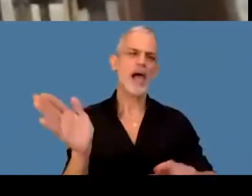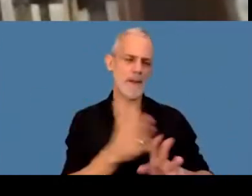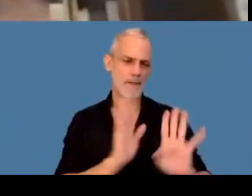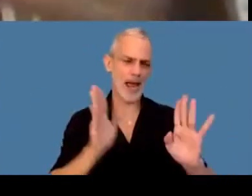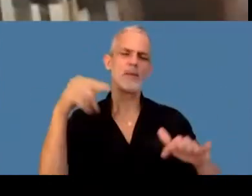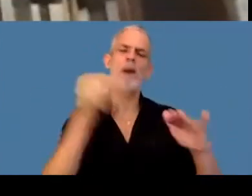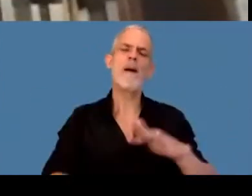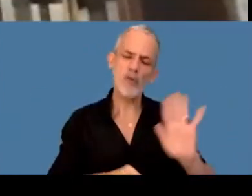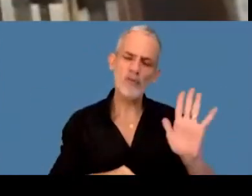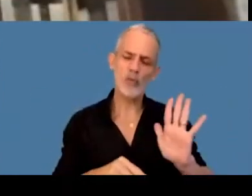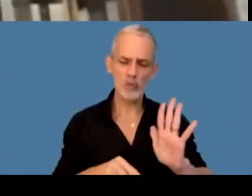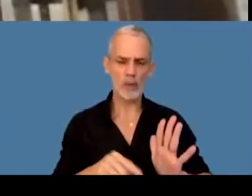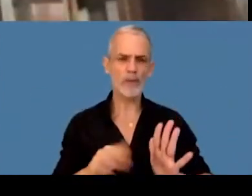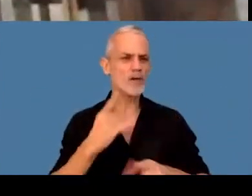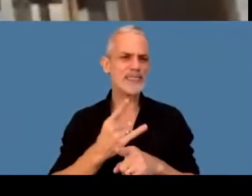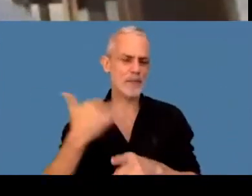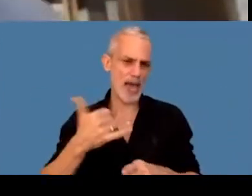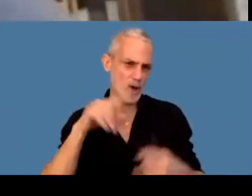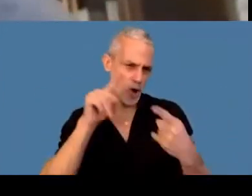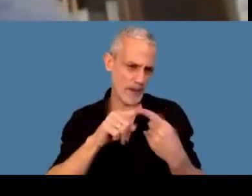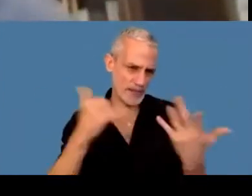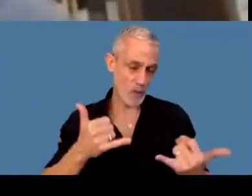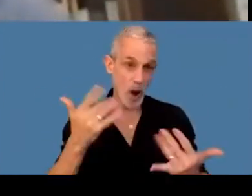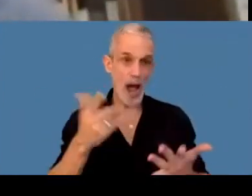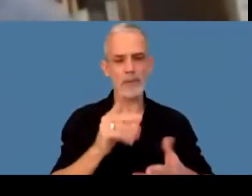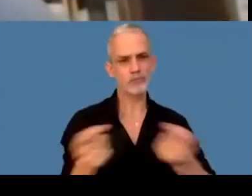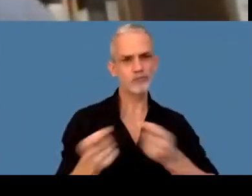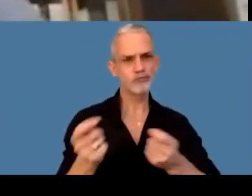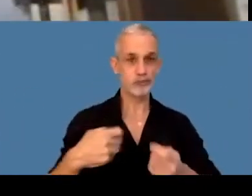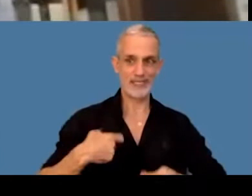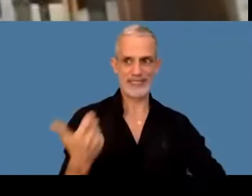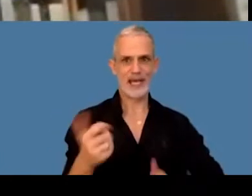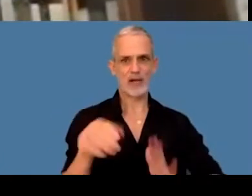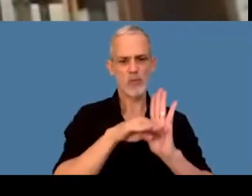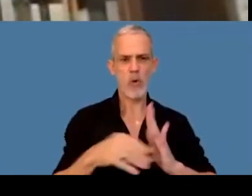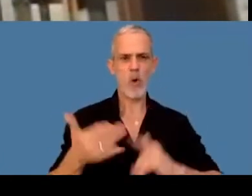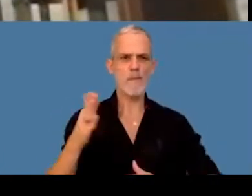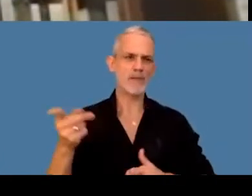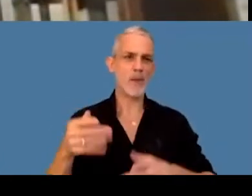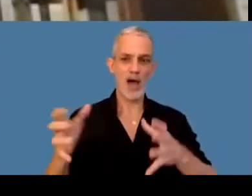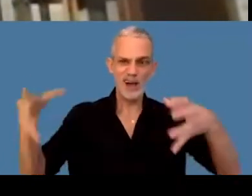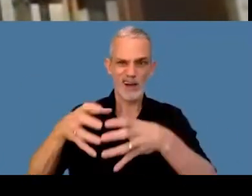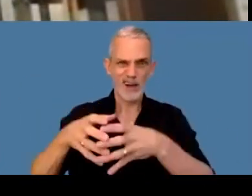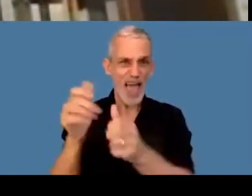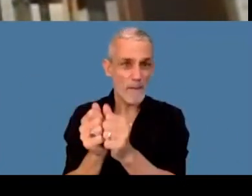más filosófico, pero siempre hay una intencionalidad. De hecho, están más regulados los sindicatos que las cámaras empresarias.